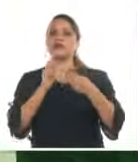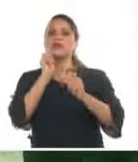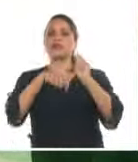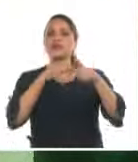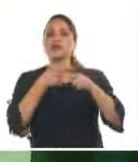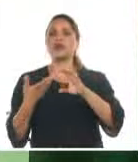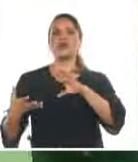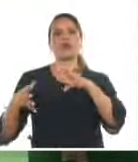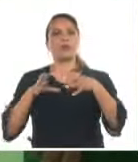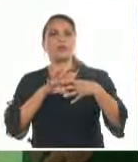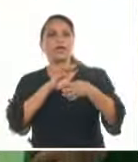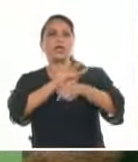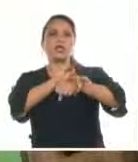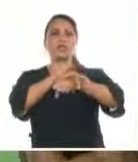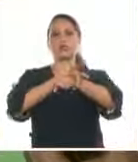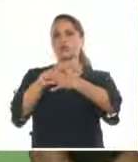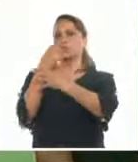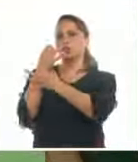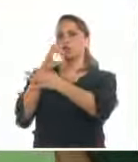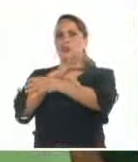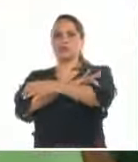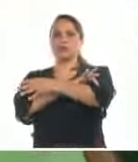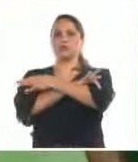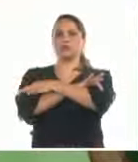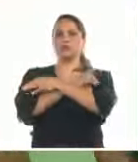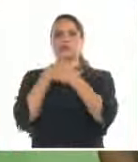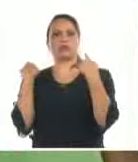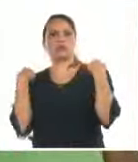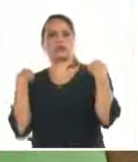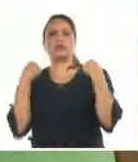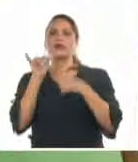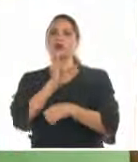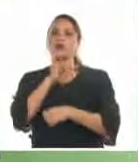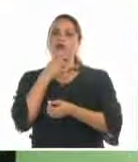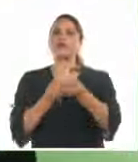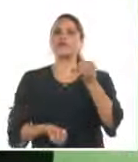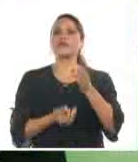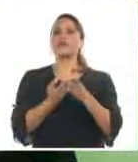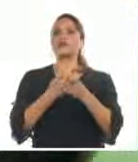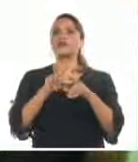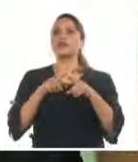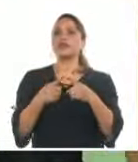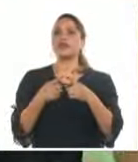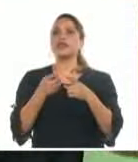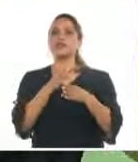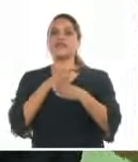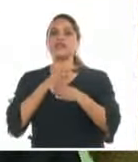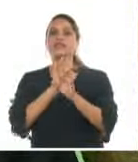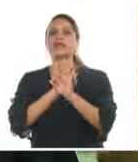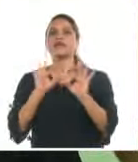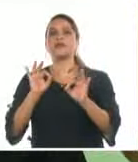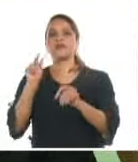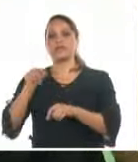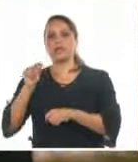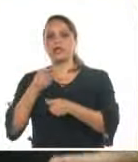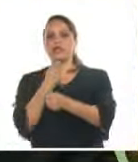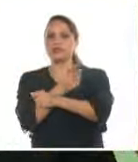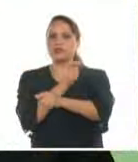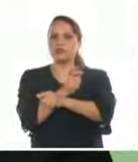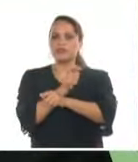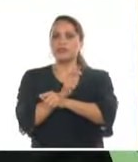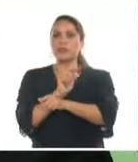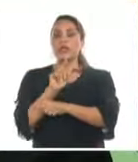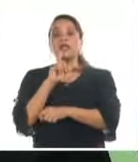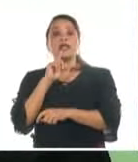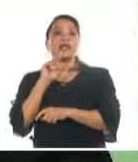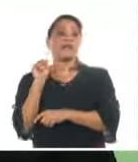extremidad superior, así como la formación en diferentes especialistas. Ya la primera vez que